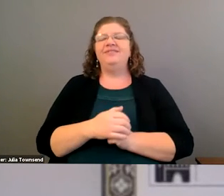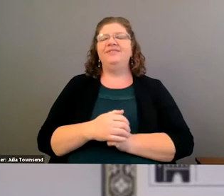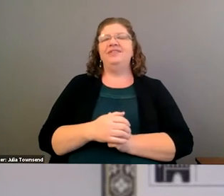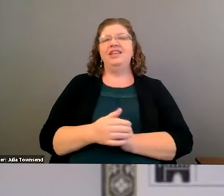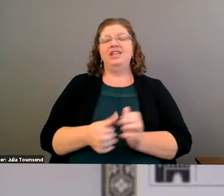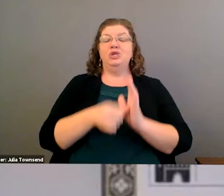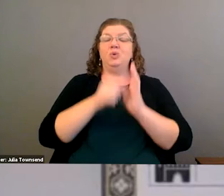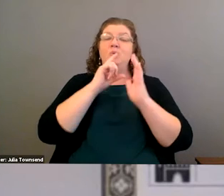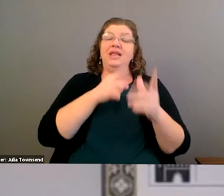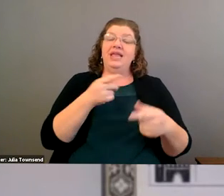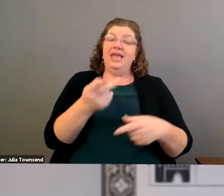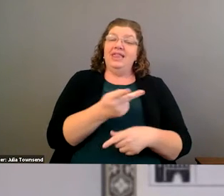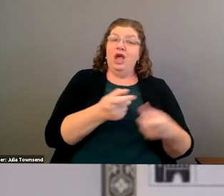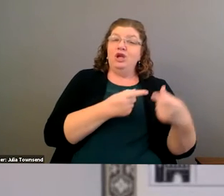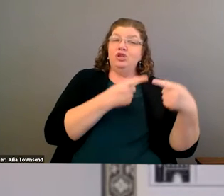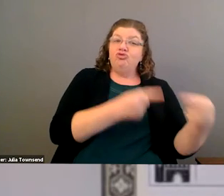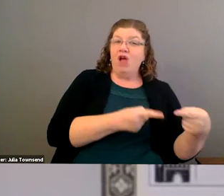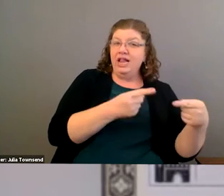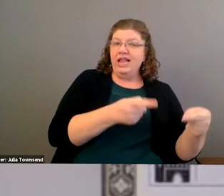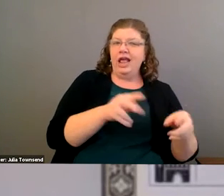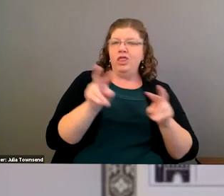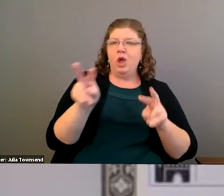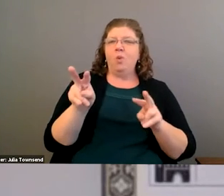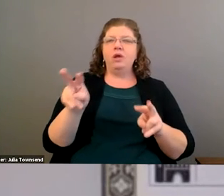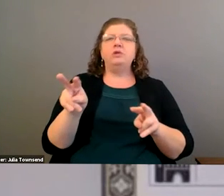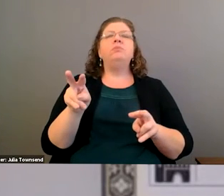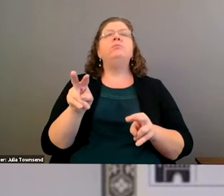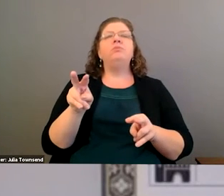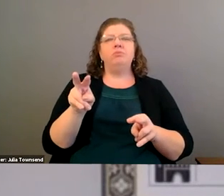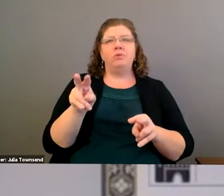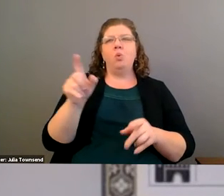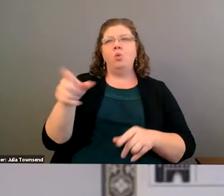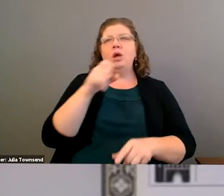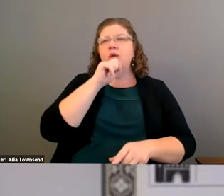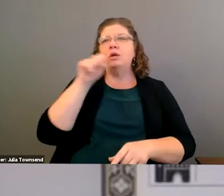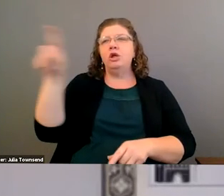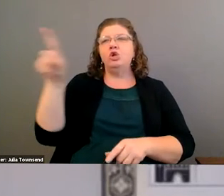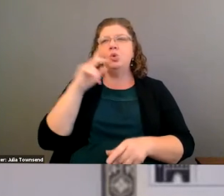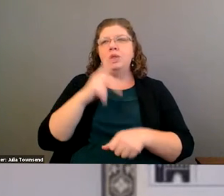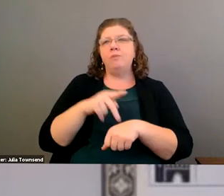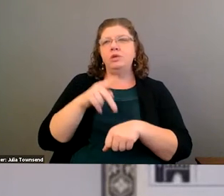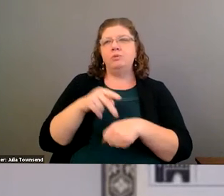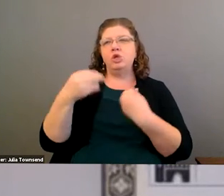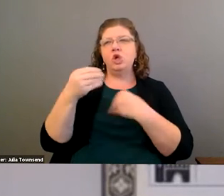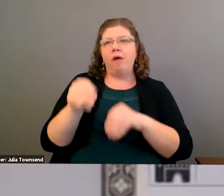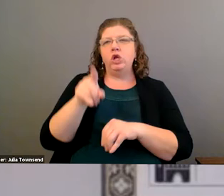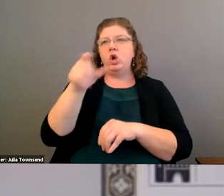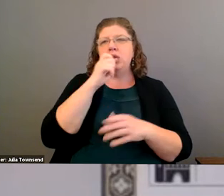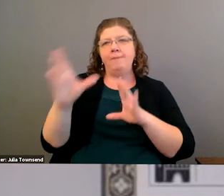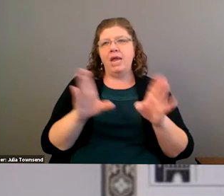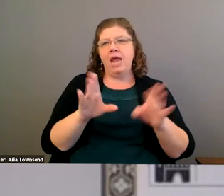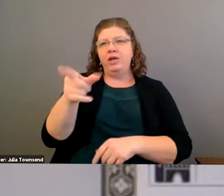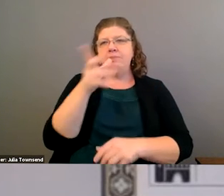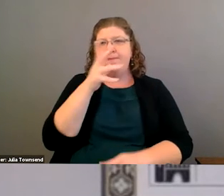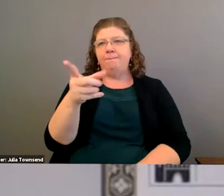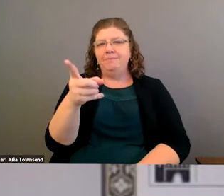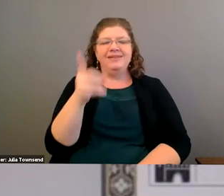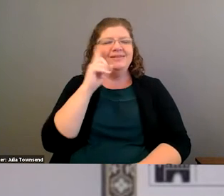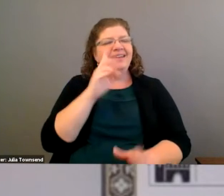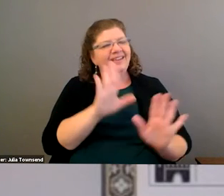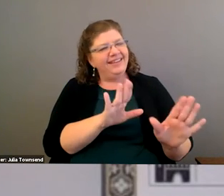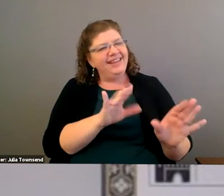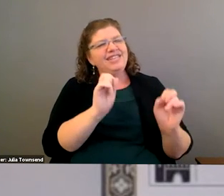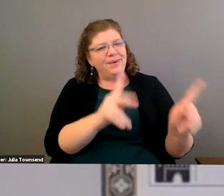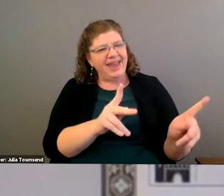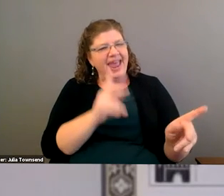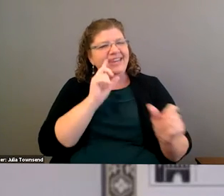casi llega. Así que todo el mundo está batallando y ellos están mirando. Así que se los vamos a enviar a la oficina de la directora porque se están portando mal. Así que nada más quiero compartir con